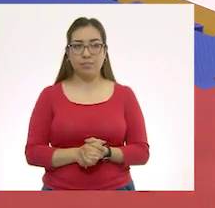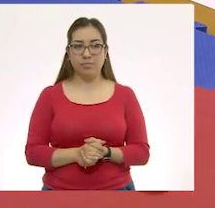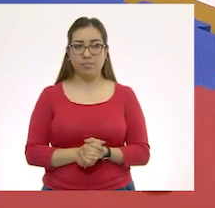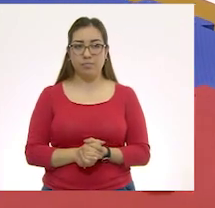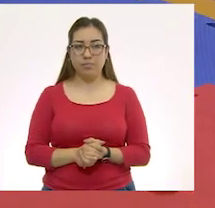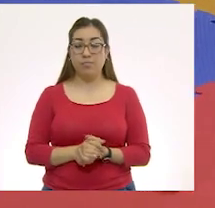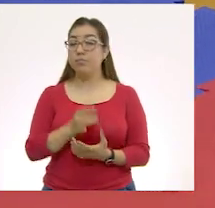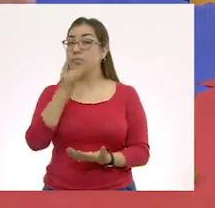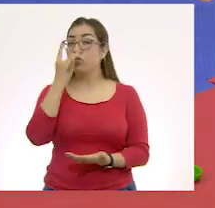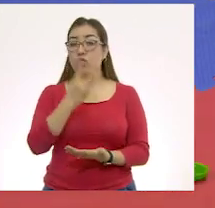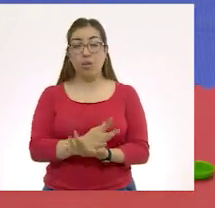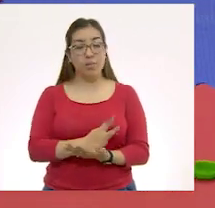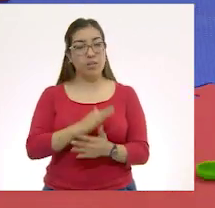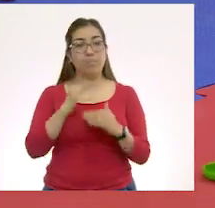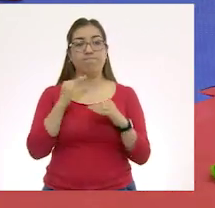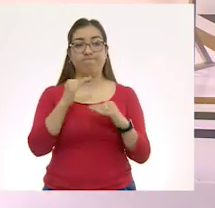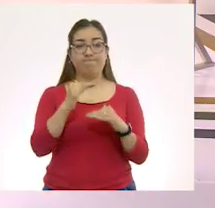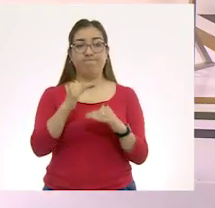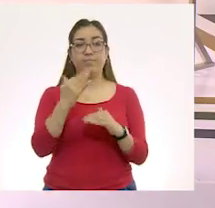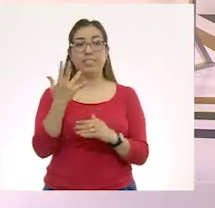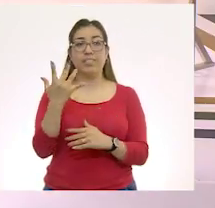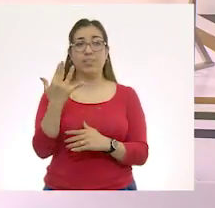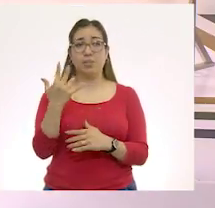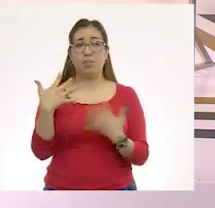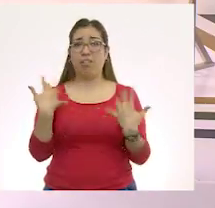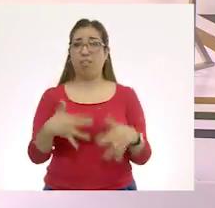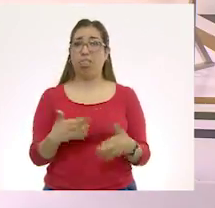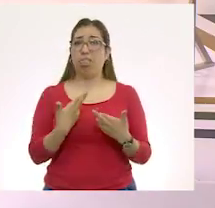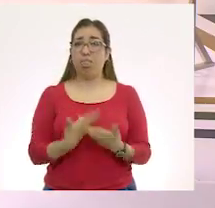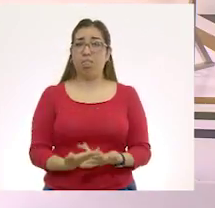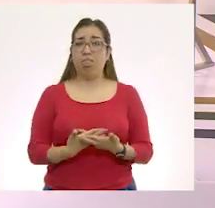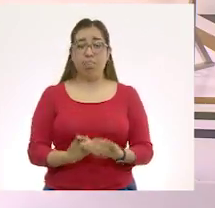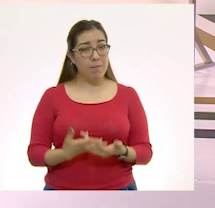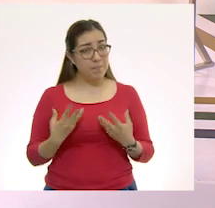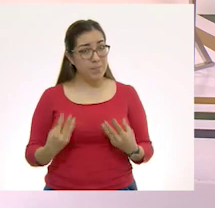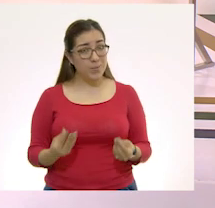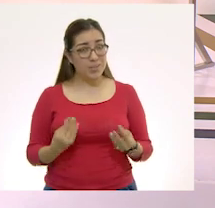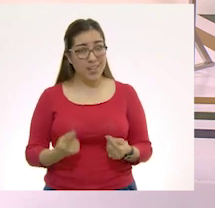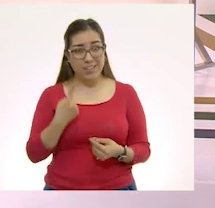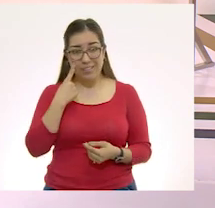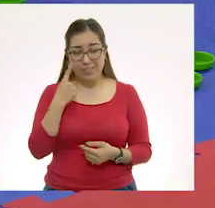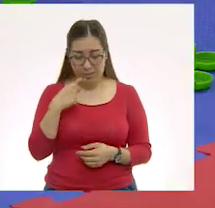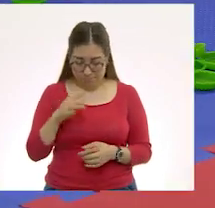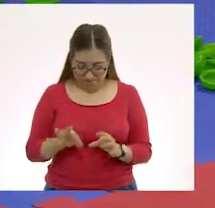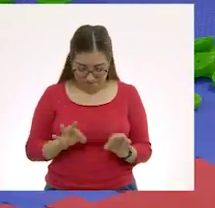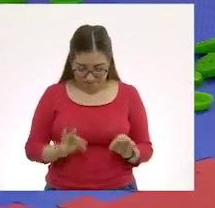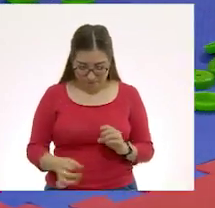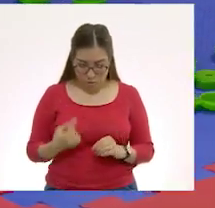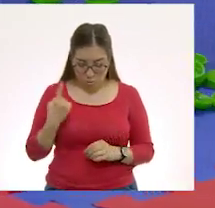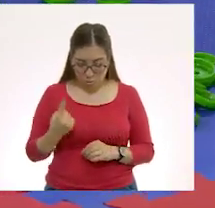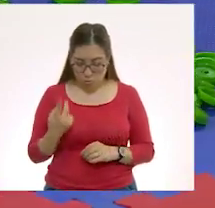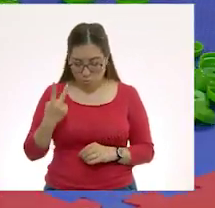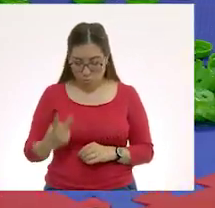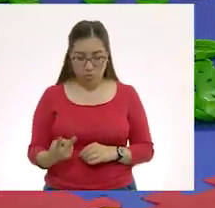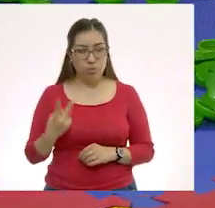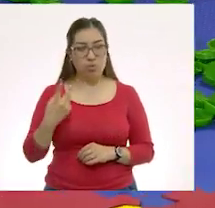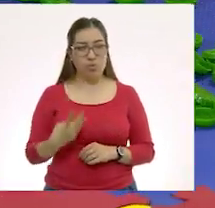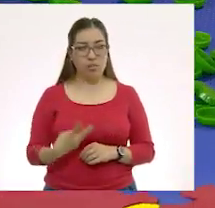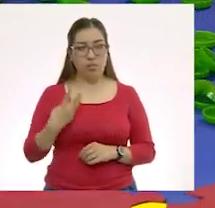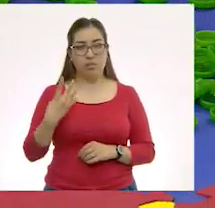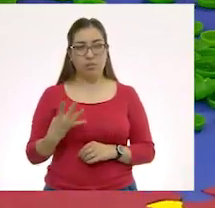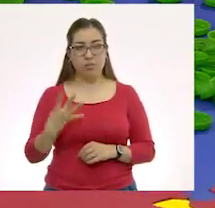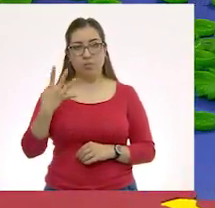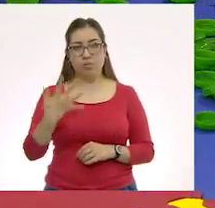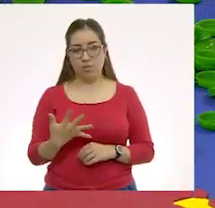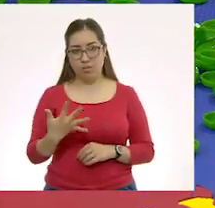a utilizar únicamente 50 si quitas hay muchísimas ya vieron ok ayúdenme 1 2 3